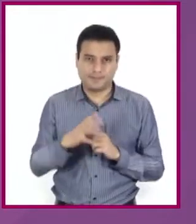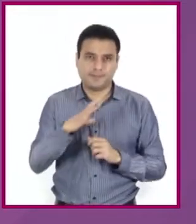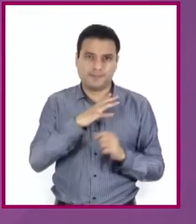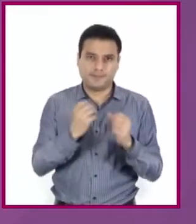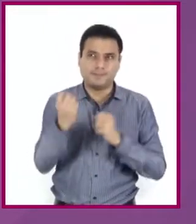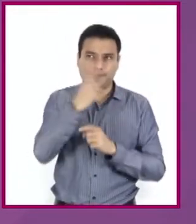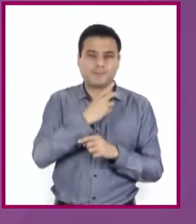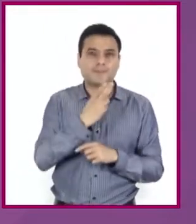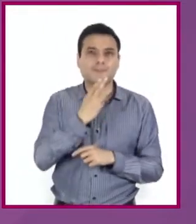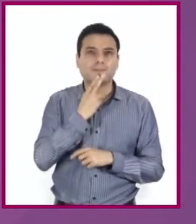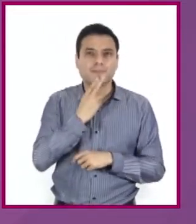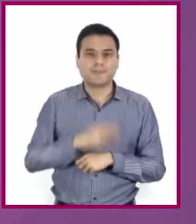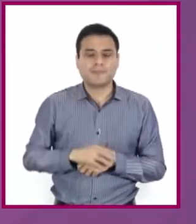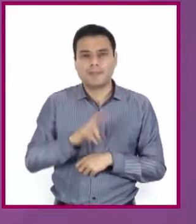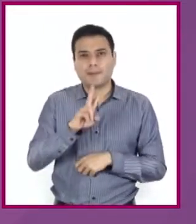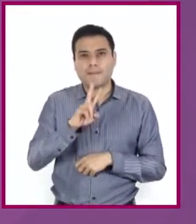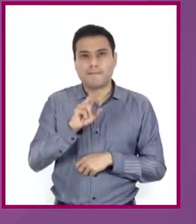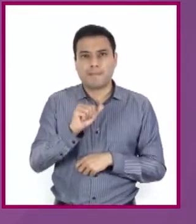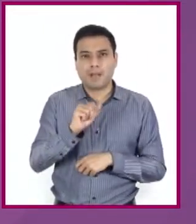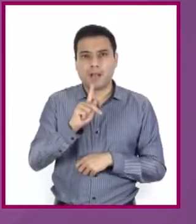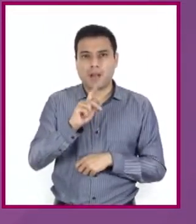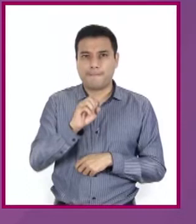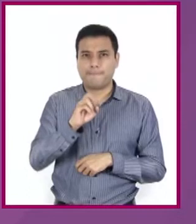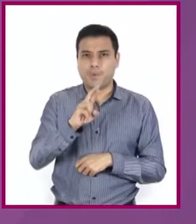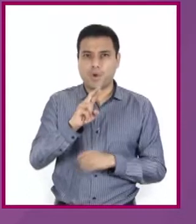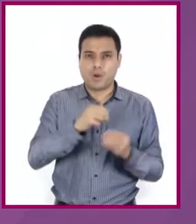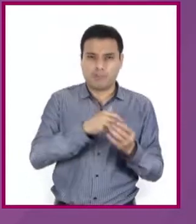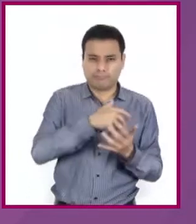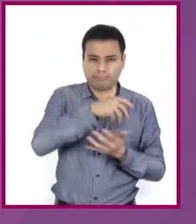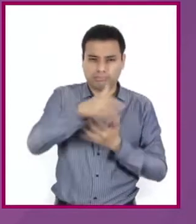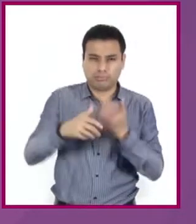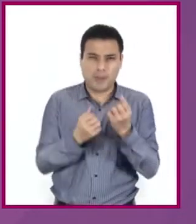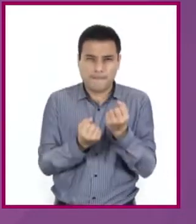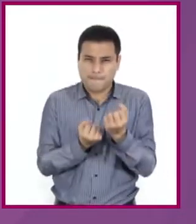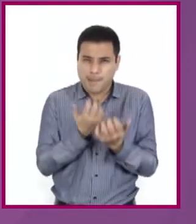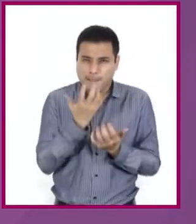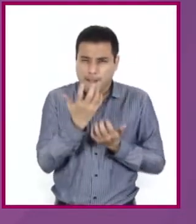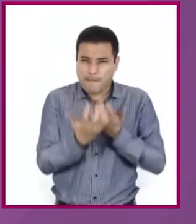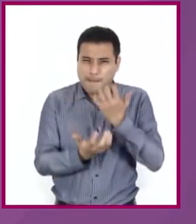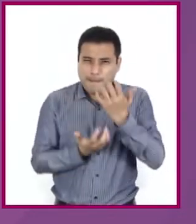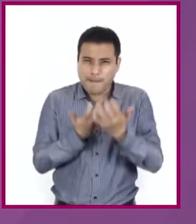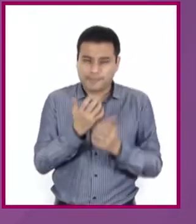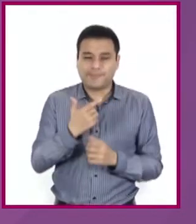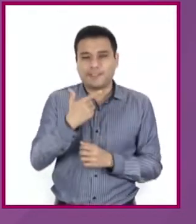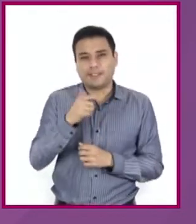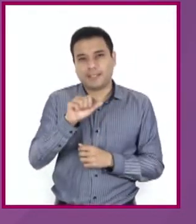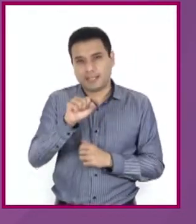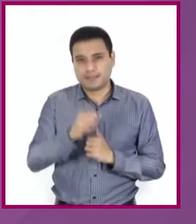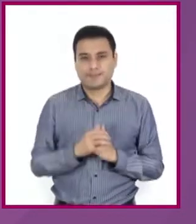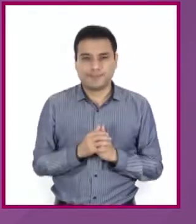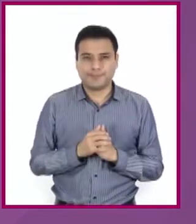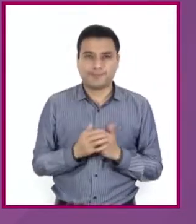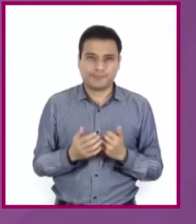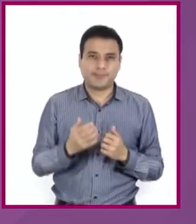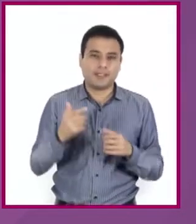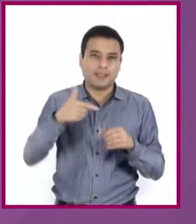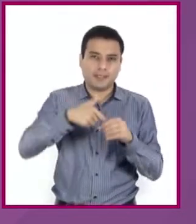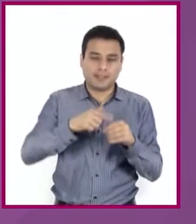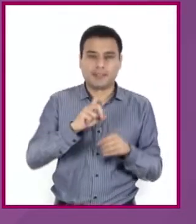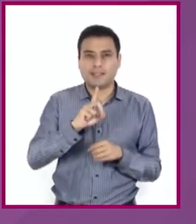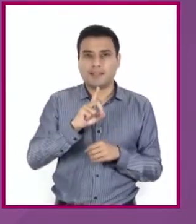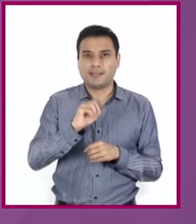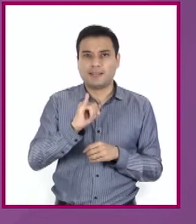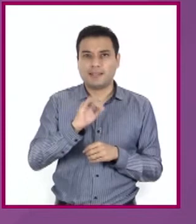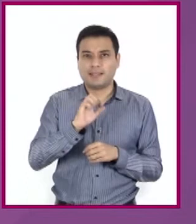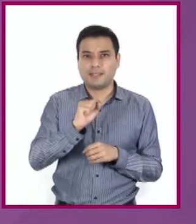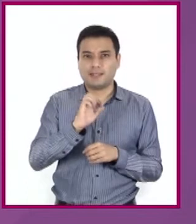fuente es vapor a muy alta presión y temperatura, producido al quemar combustibles como el gas natural, el diésel, combustóleo